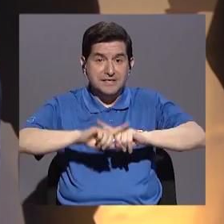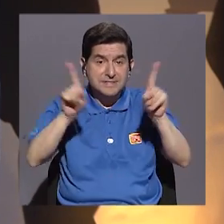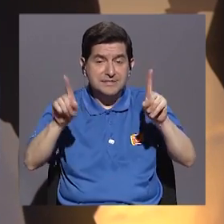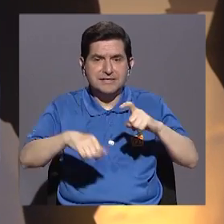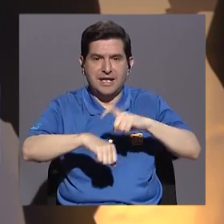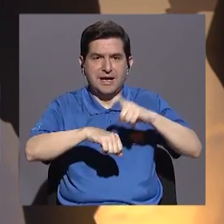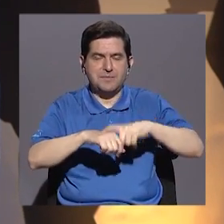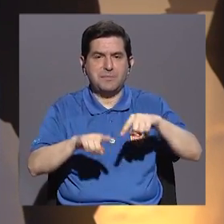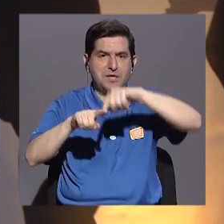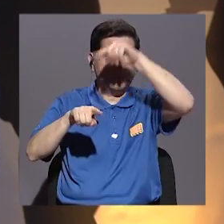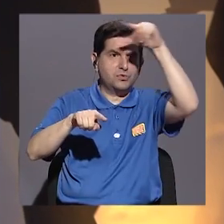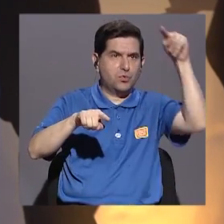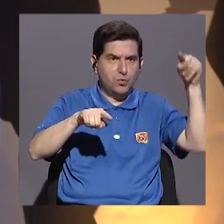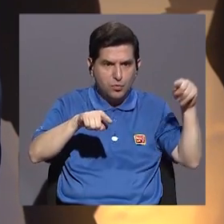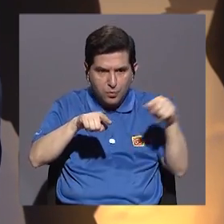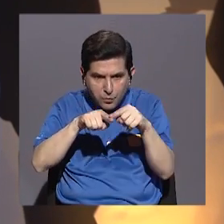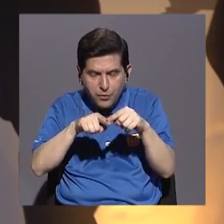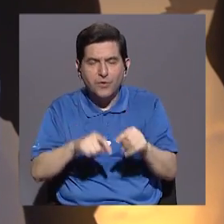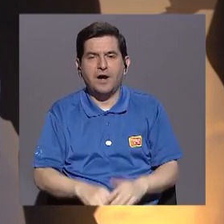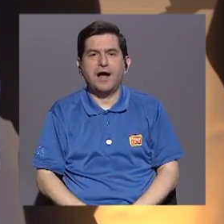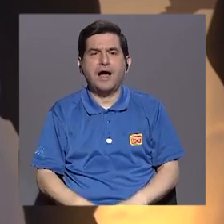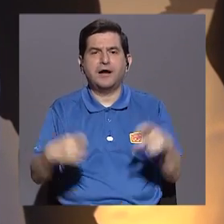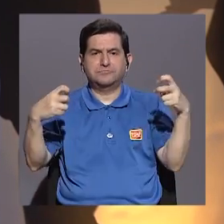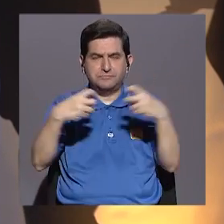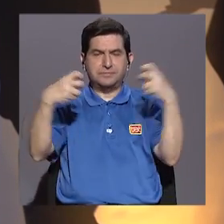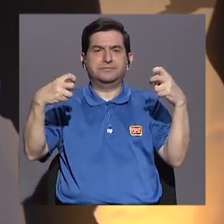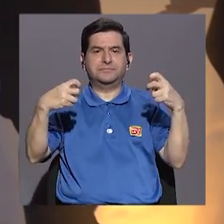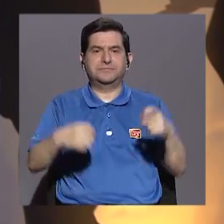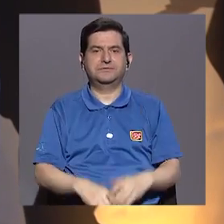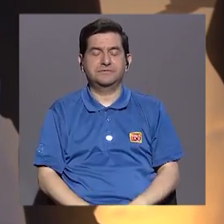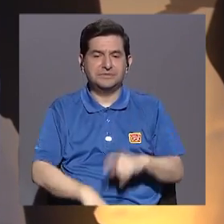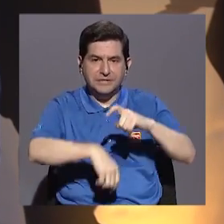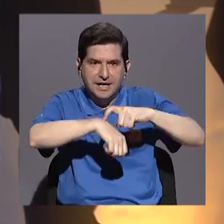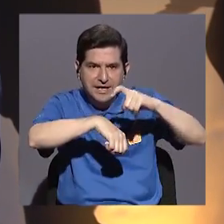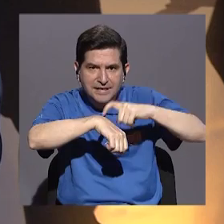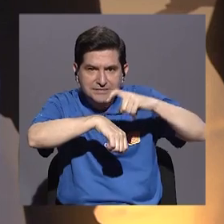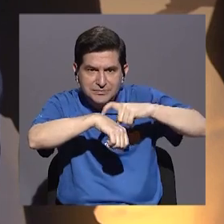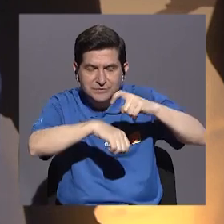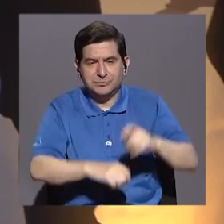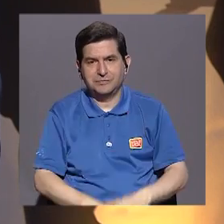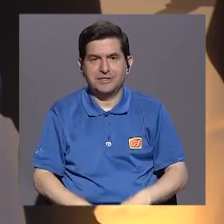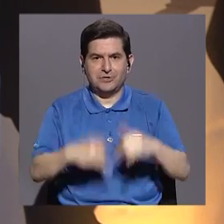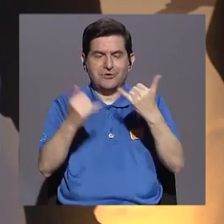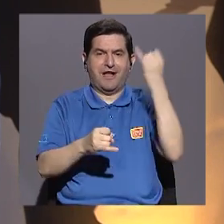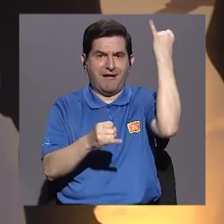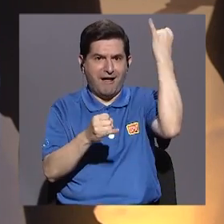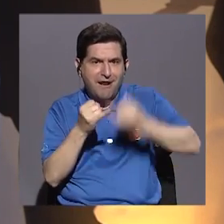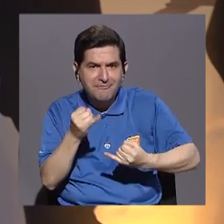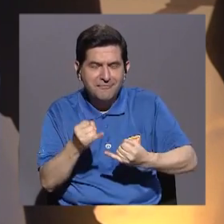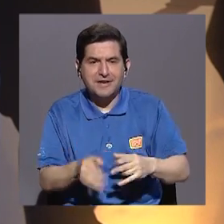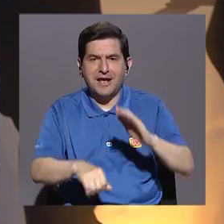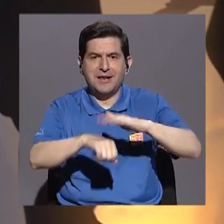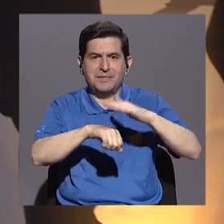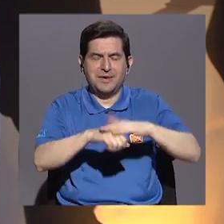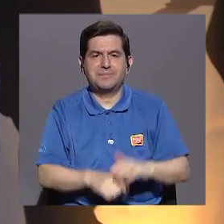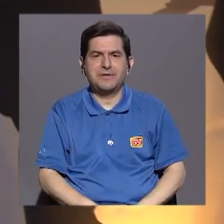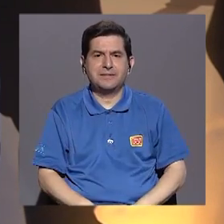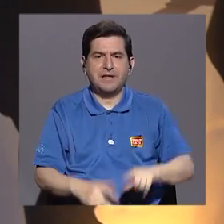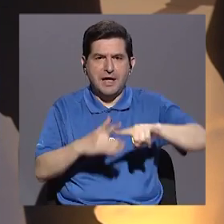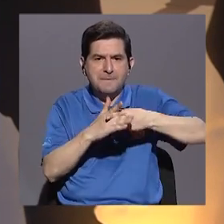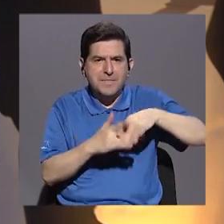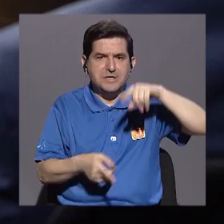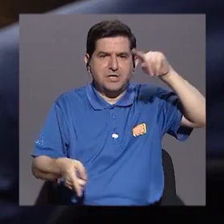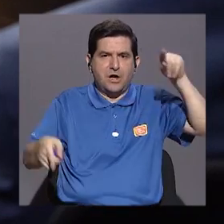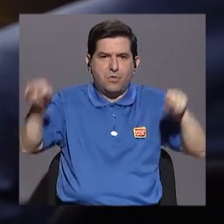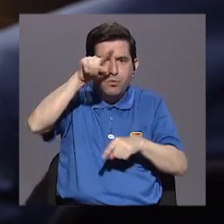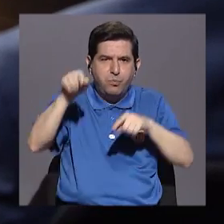momento que se cierra el circuito se producen corrientes y esas corrientes son las que llegan finalmente hacen que la máquina empiece a